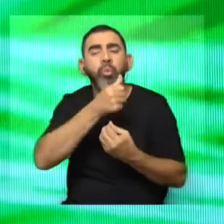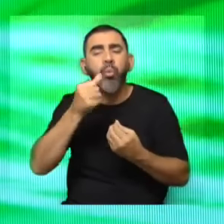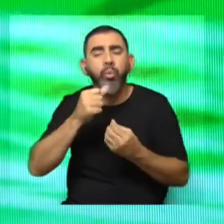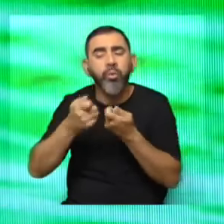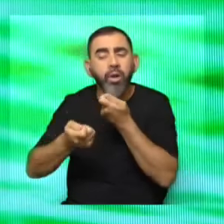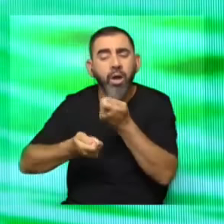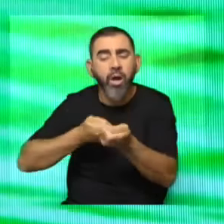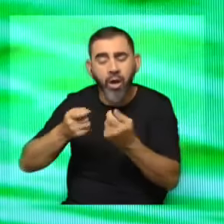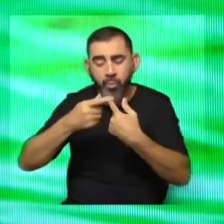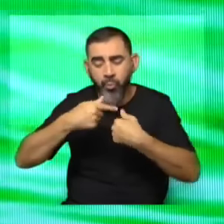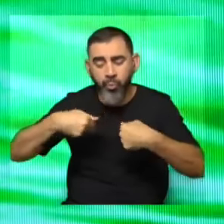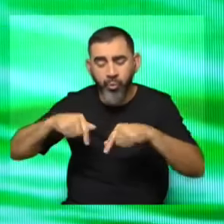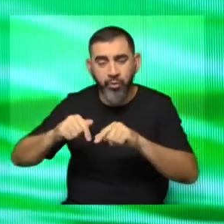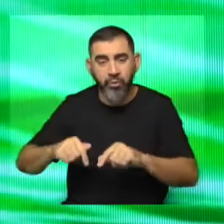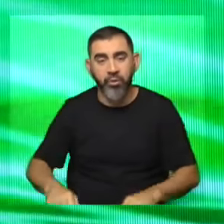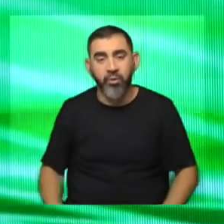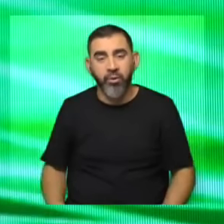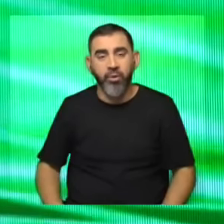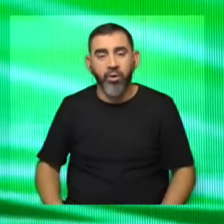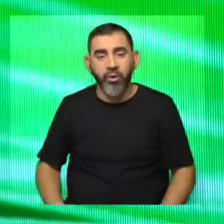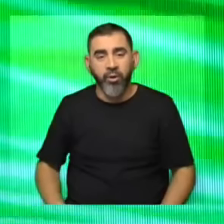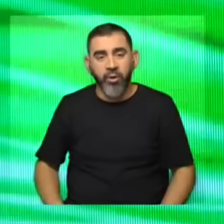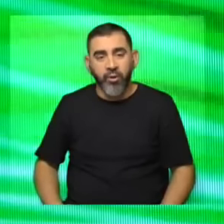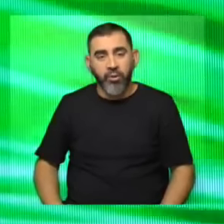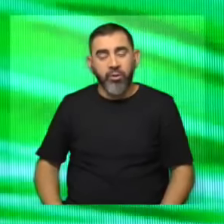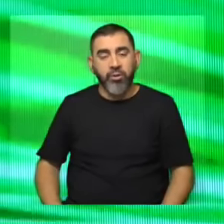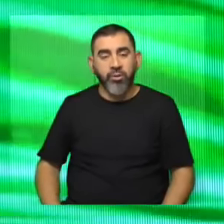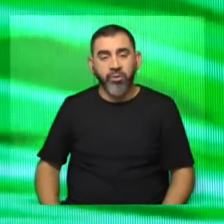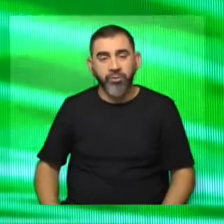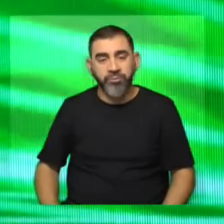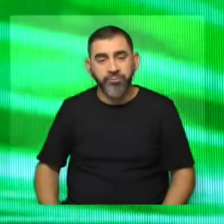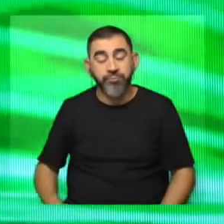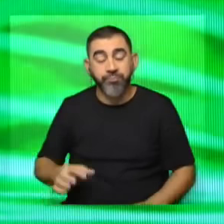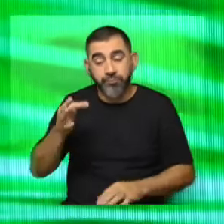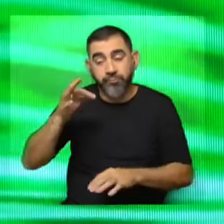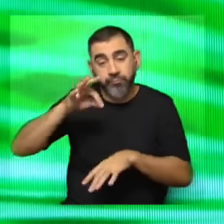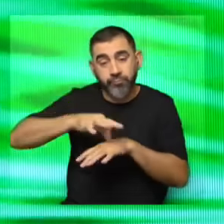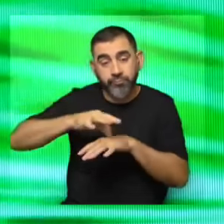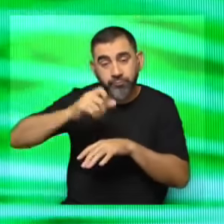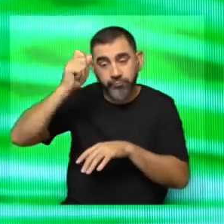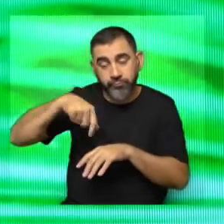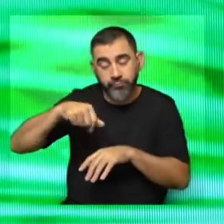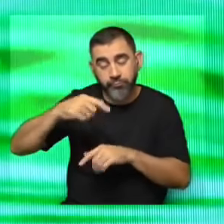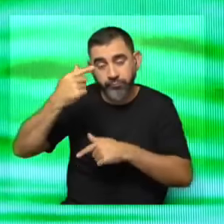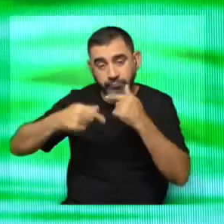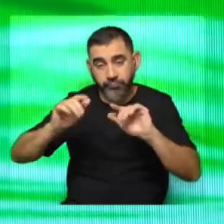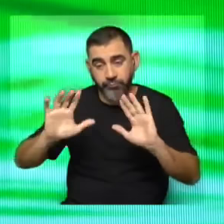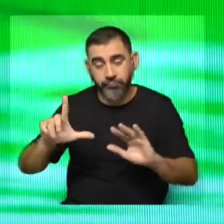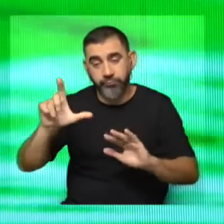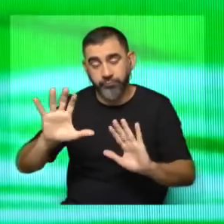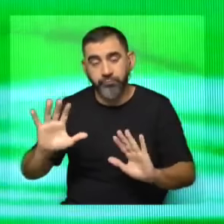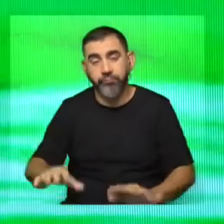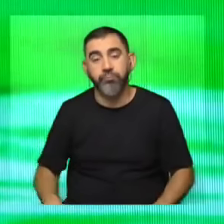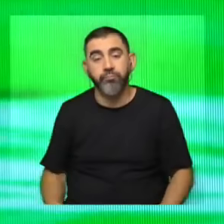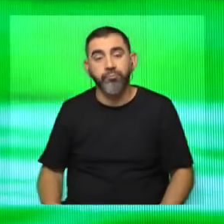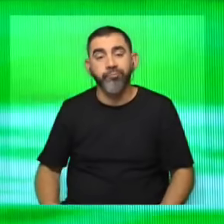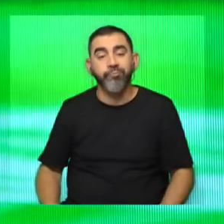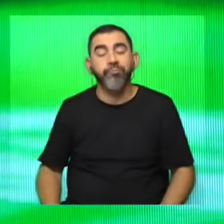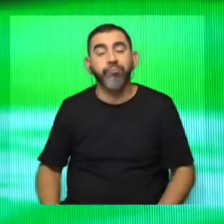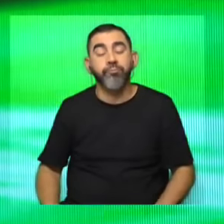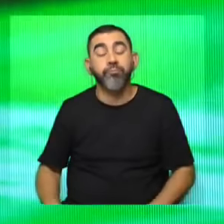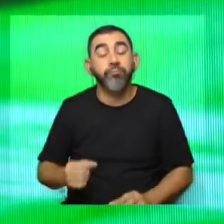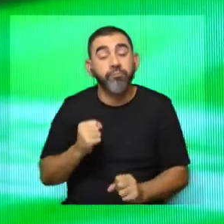aportar desde nuestro lugar desde nuestro ojo de la cerradura que miramos los médicos no que hay otras visiones también por supuesto hay que integrarlas y bueno